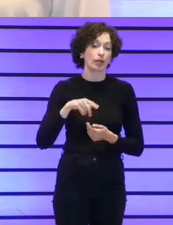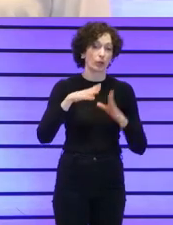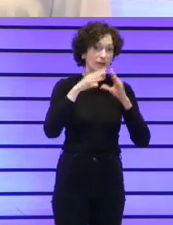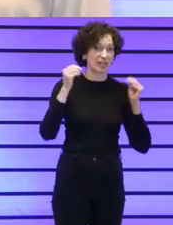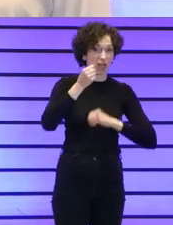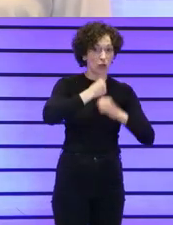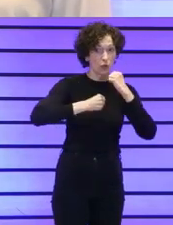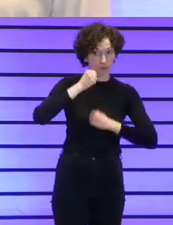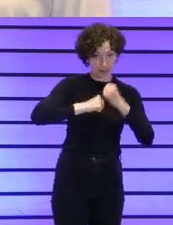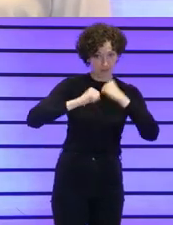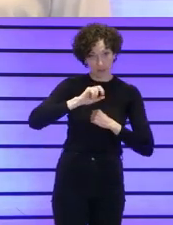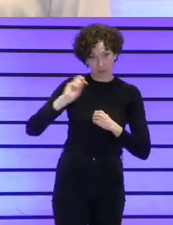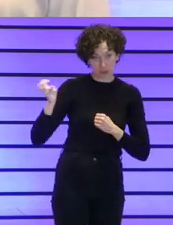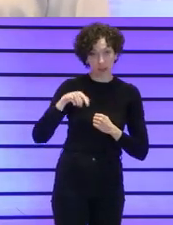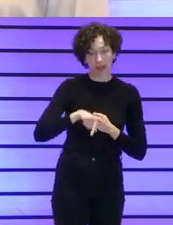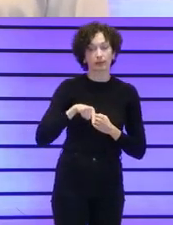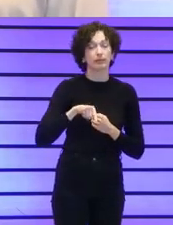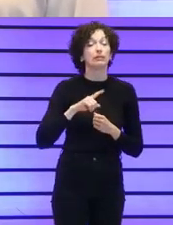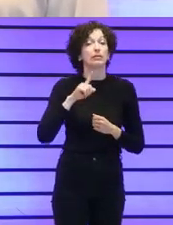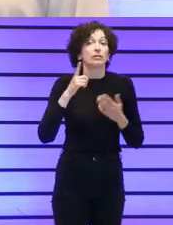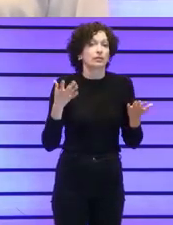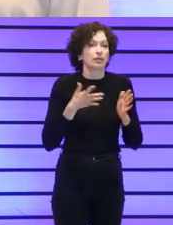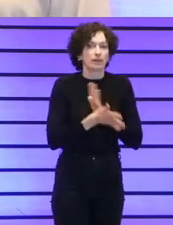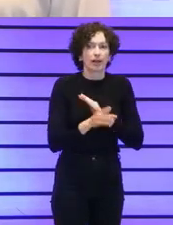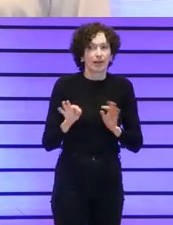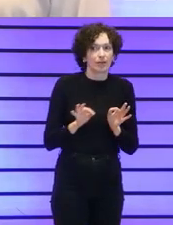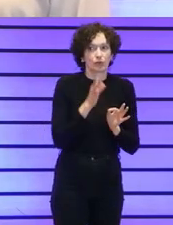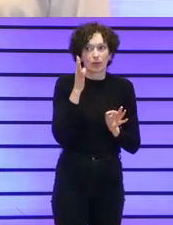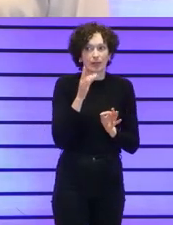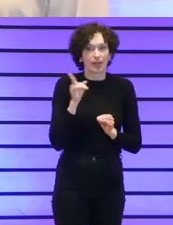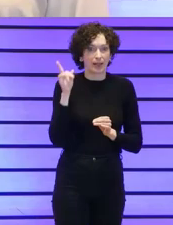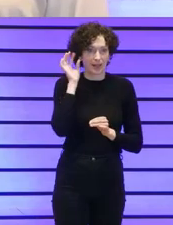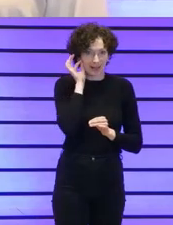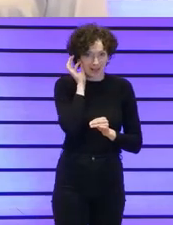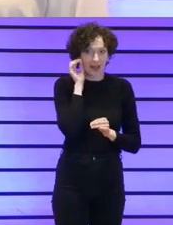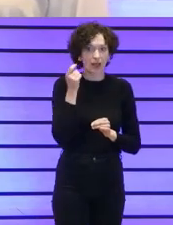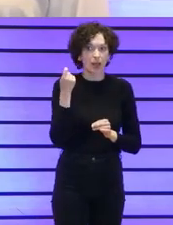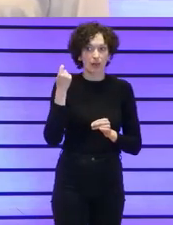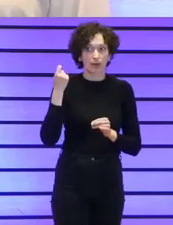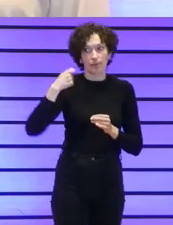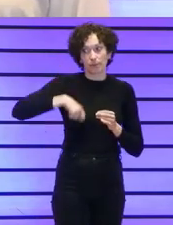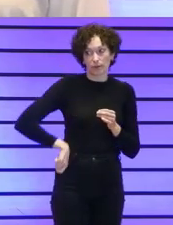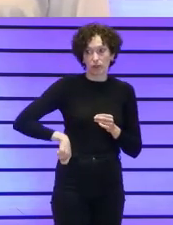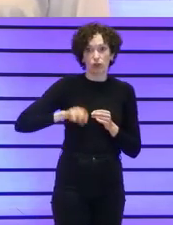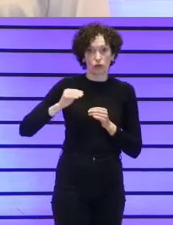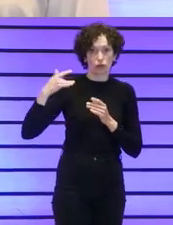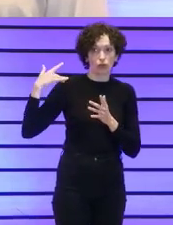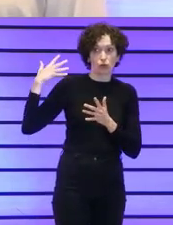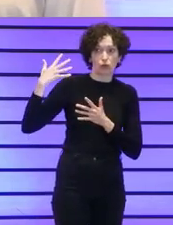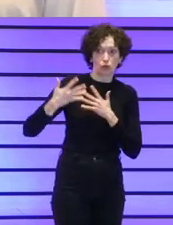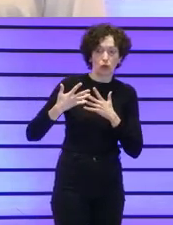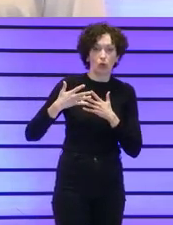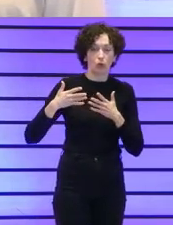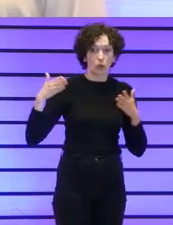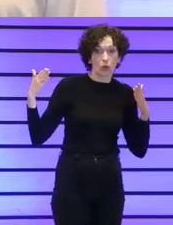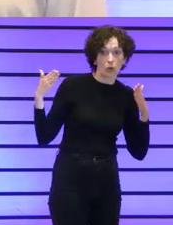Y por eso, pues como os digo, es una gran suerte que ella, en su acervo profesional, pues haya dirigido su mirada y su esfuerzo no hacia el mundo de